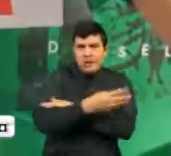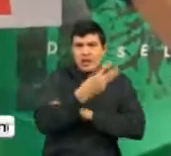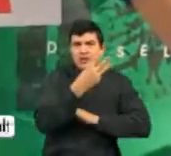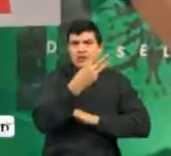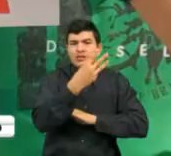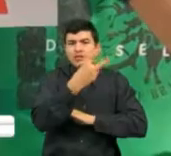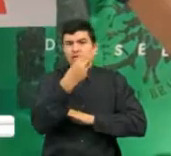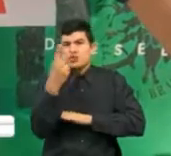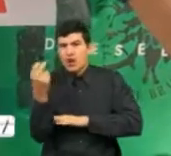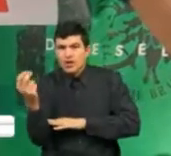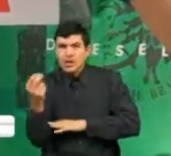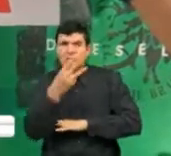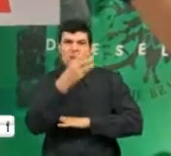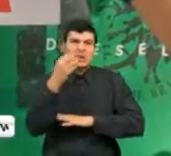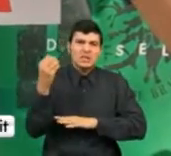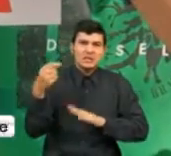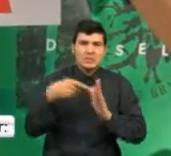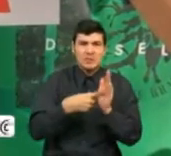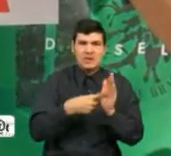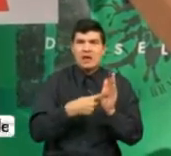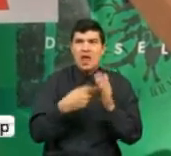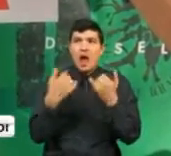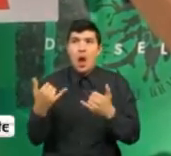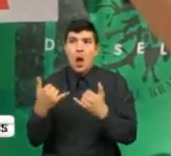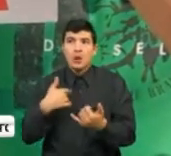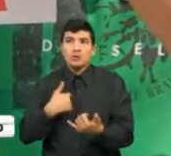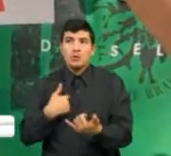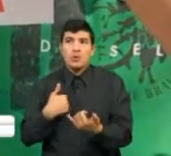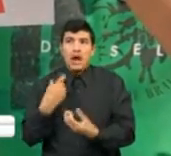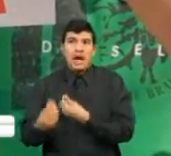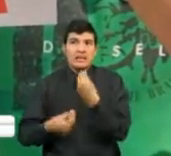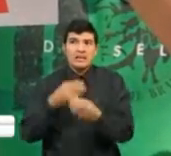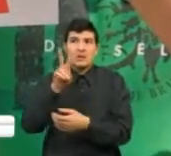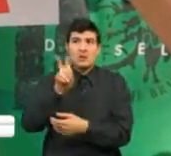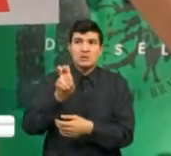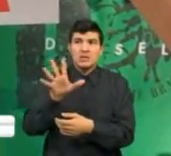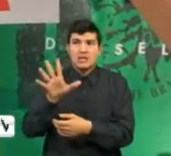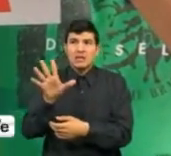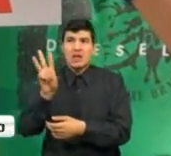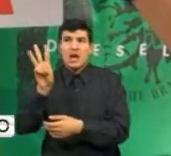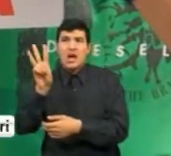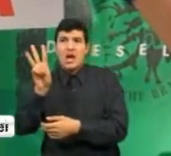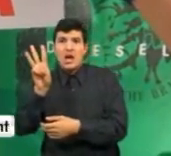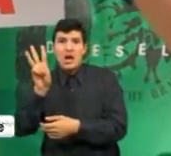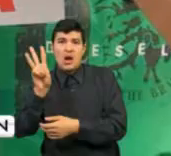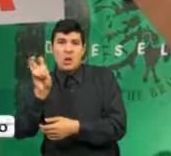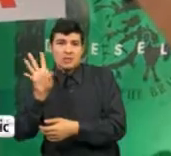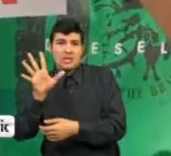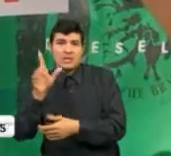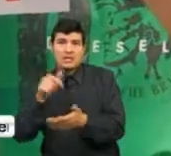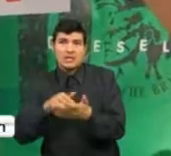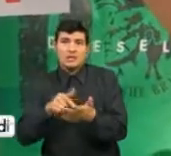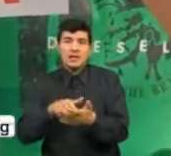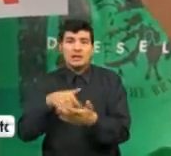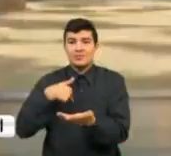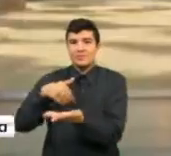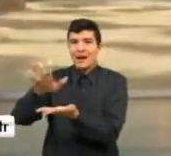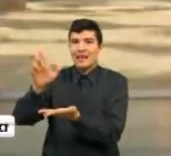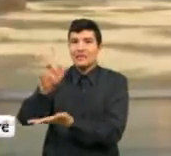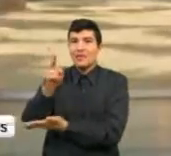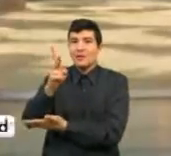pesos diarios en el parqueadero. Ahora simplemente me estoy haciendo 75 mil, 80 mil pesos diarios en el parqueadero y ya he tenido que despedir a dos de mis